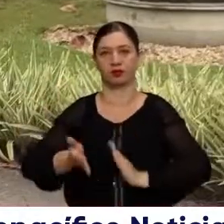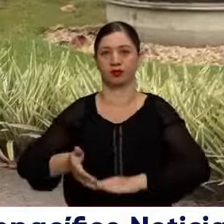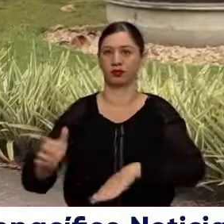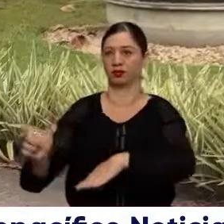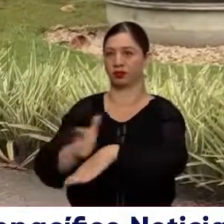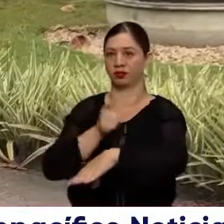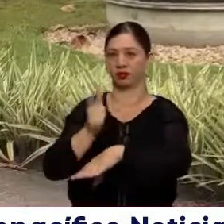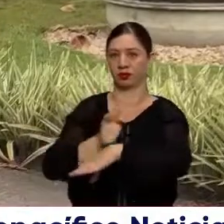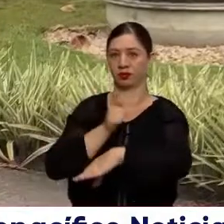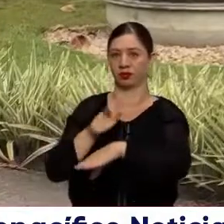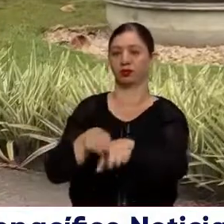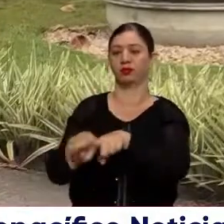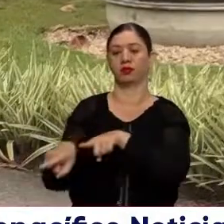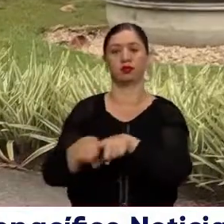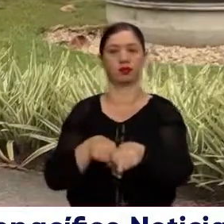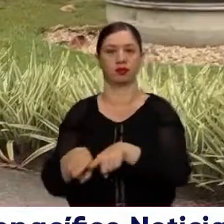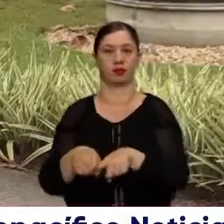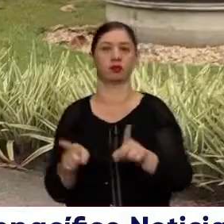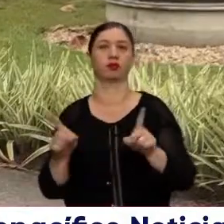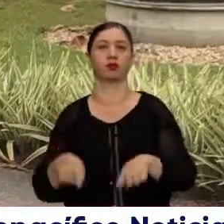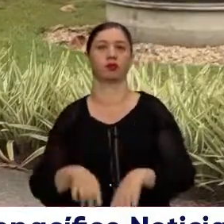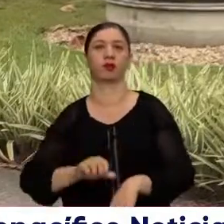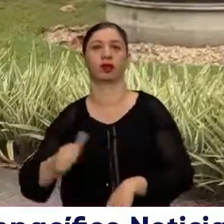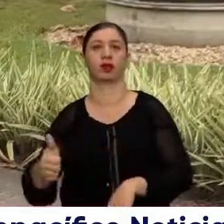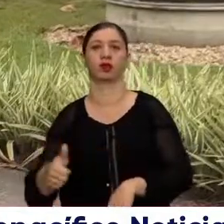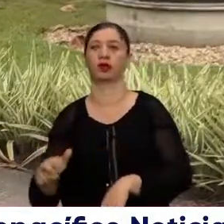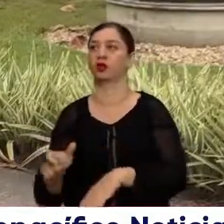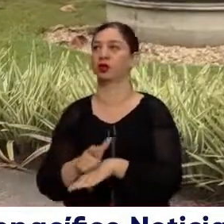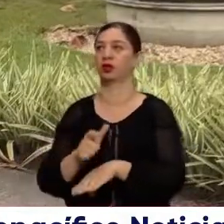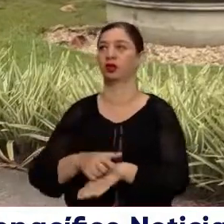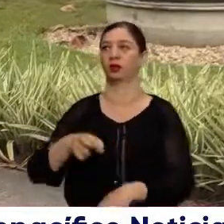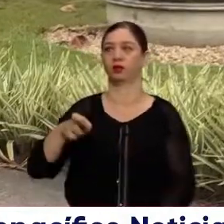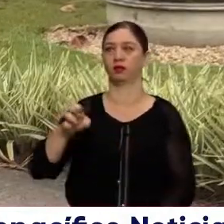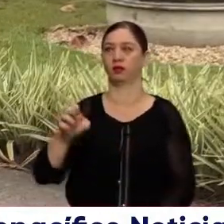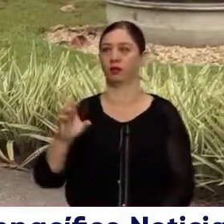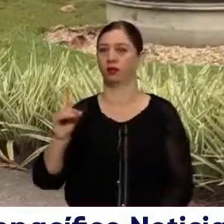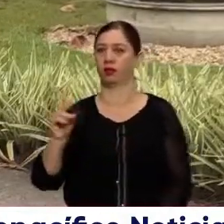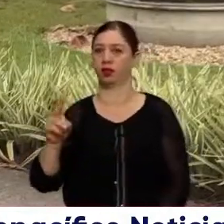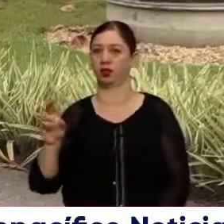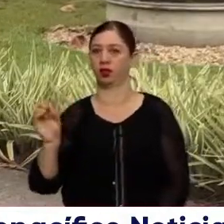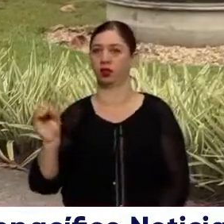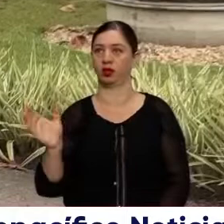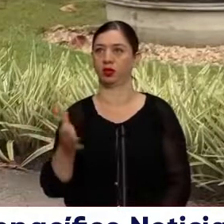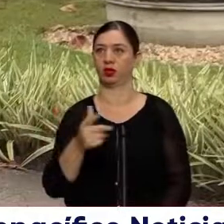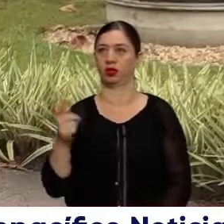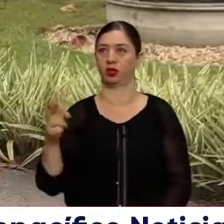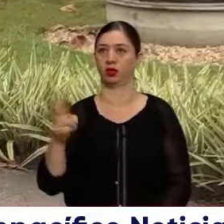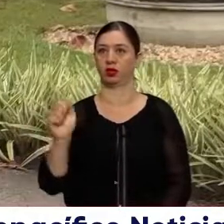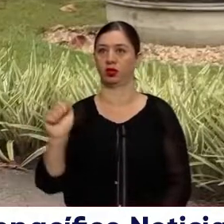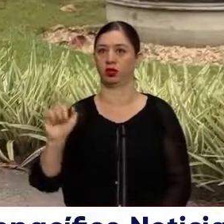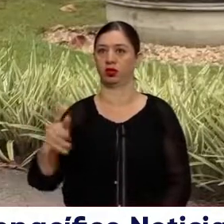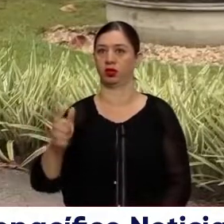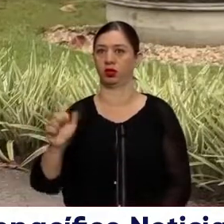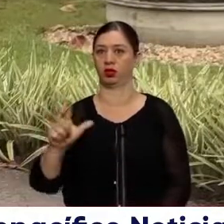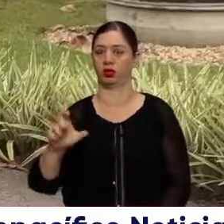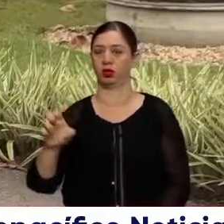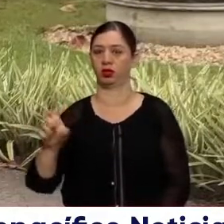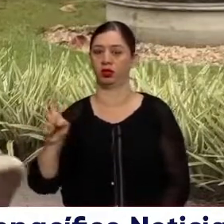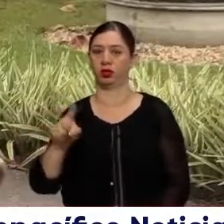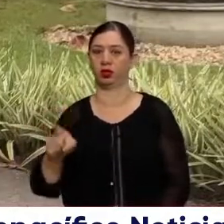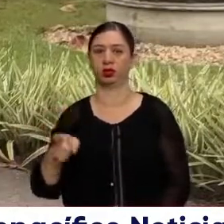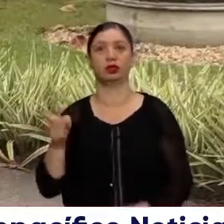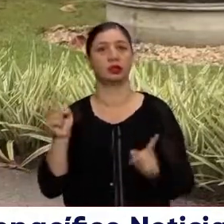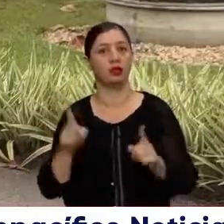Pascual Guerrero y alternamente en el Estadio Pedro Grajales el Campeonato Mundial Sub-20 de Atletismo, y una cuota en